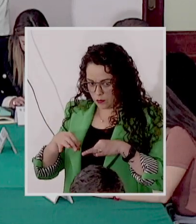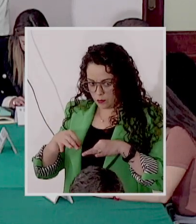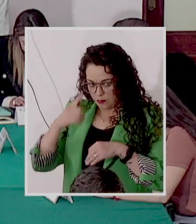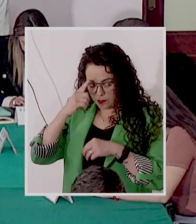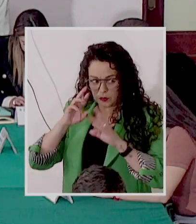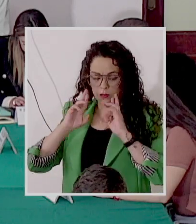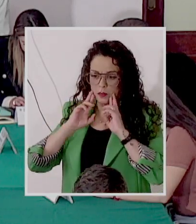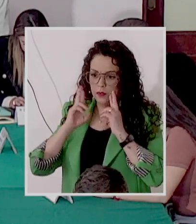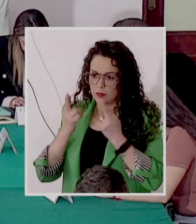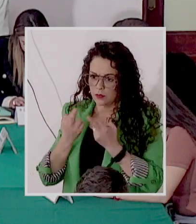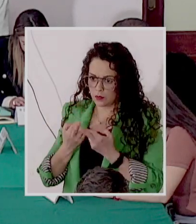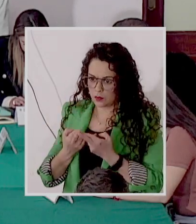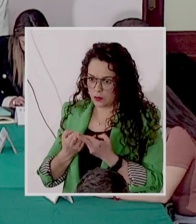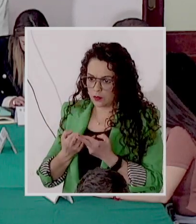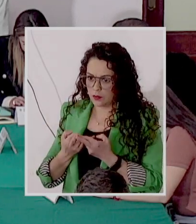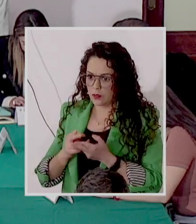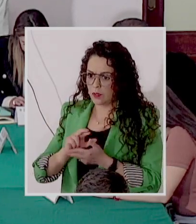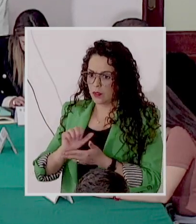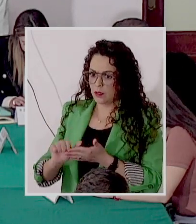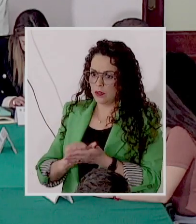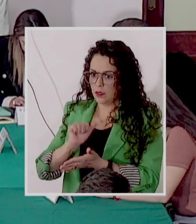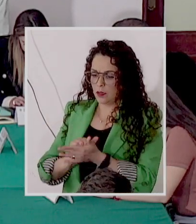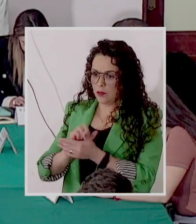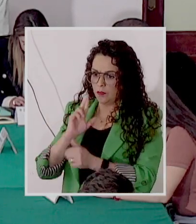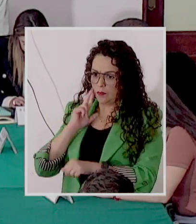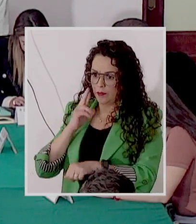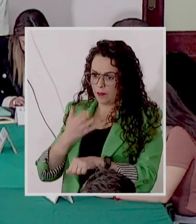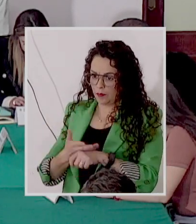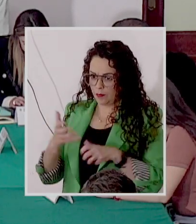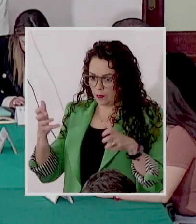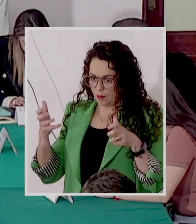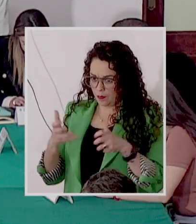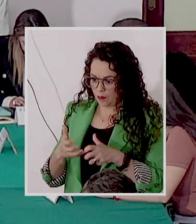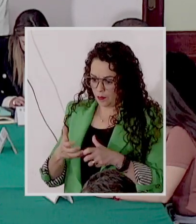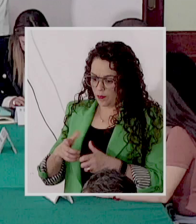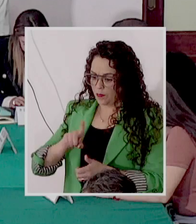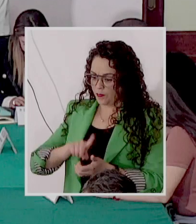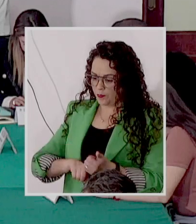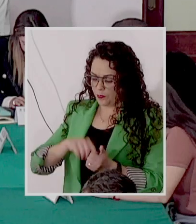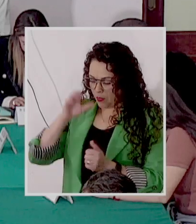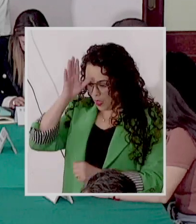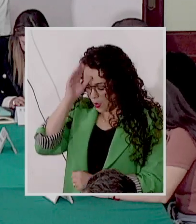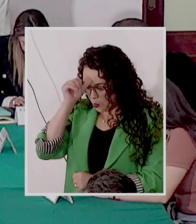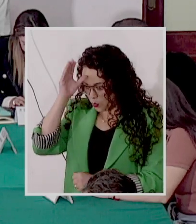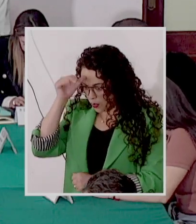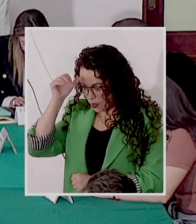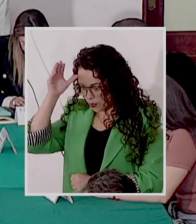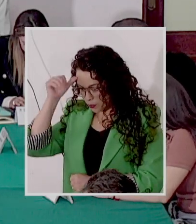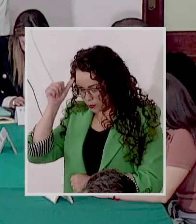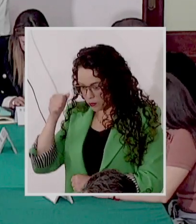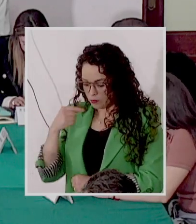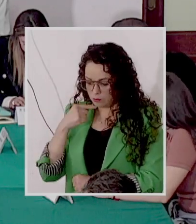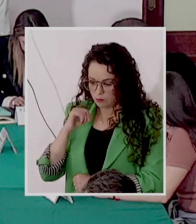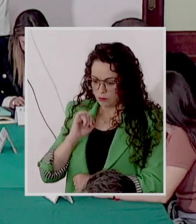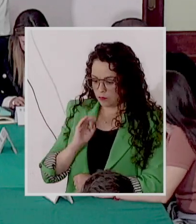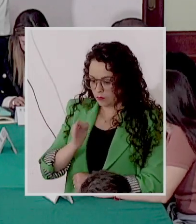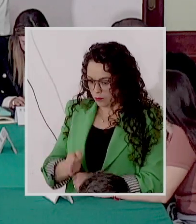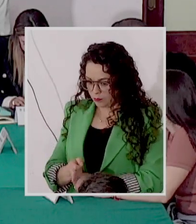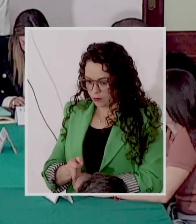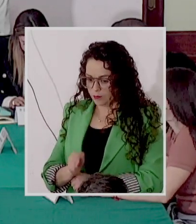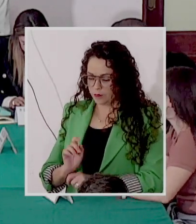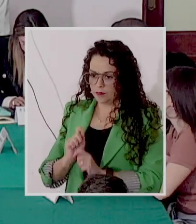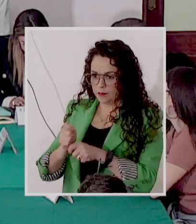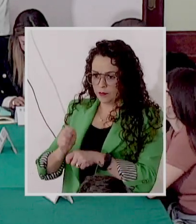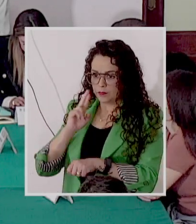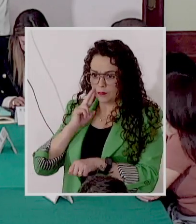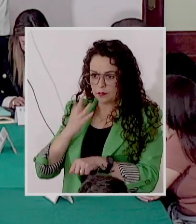reuniones, levantará el acta correspondiente y llevará el registro de los acuerdos que se adopten. Es facultad